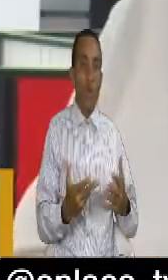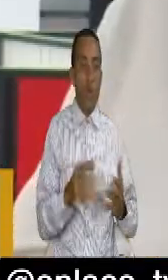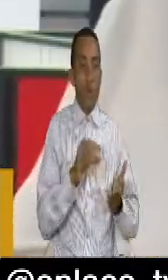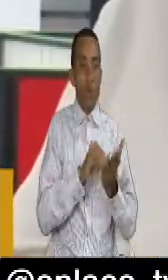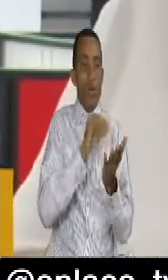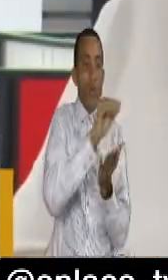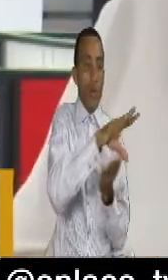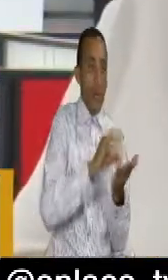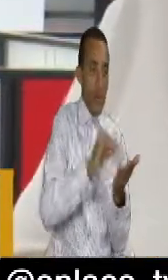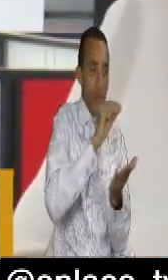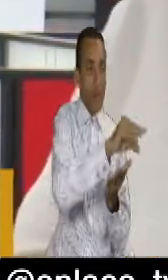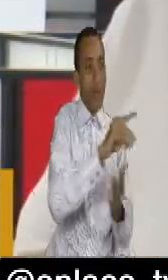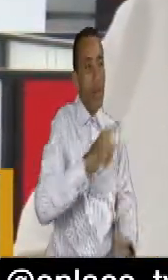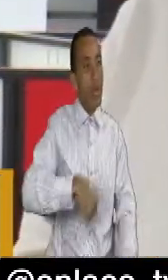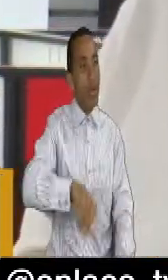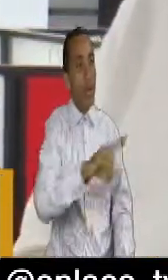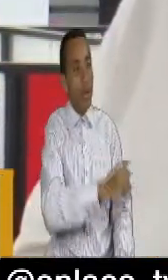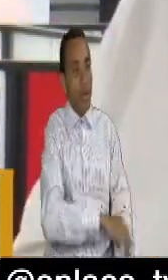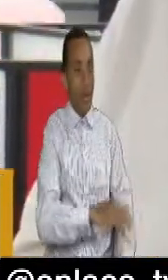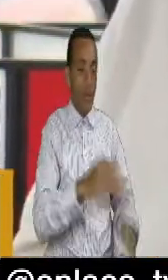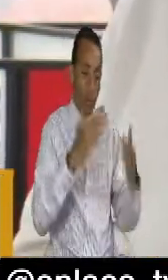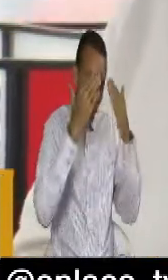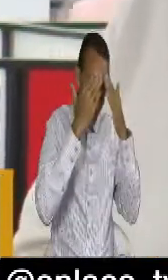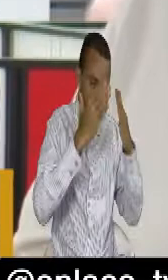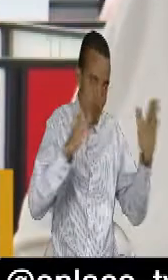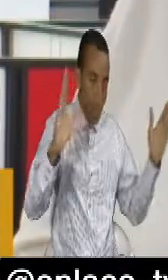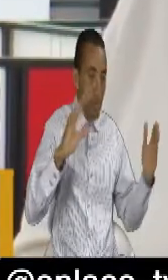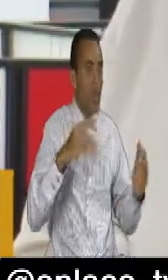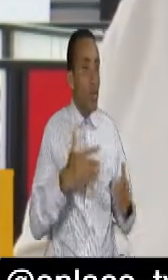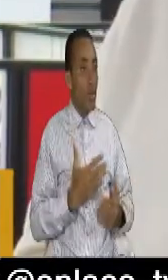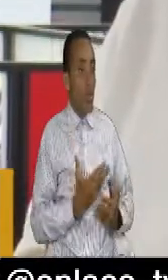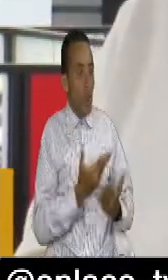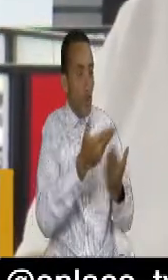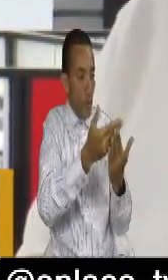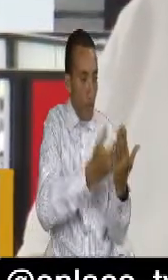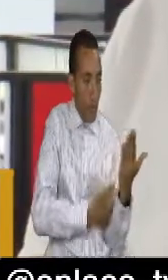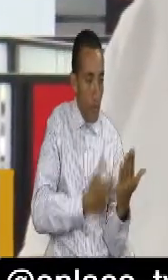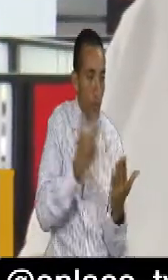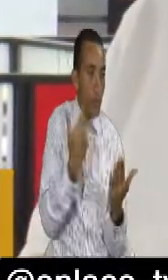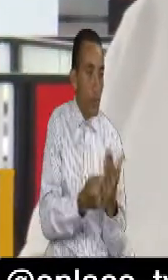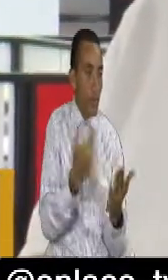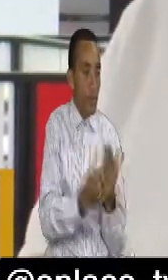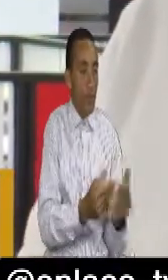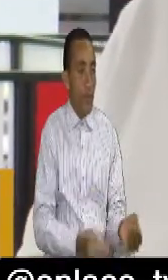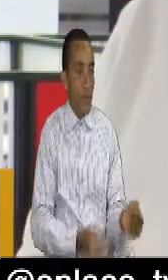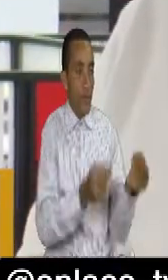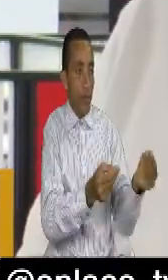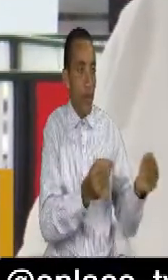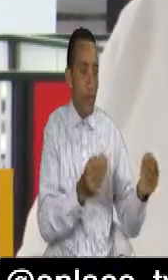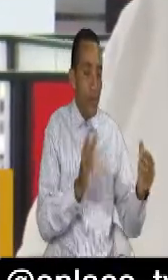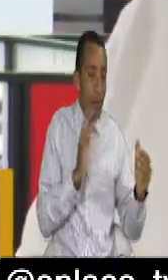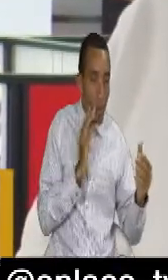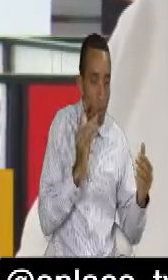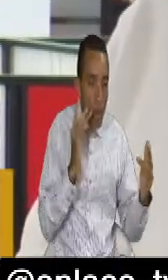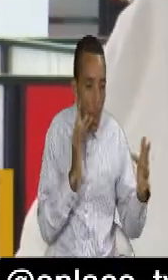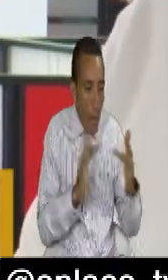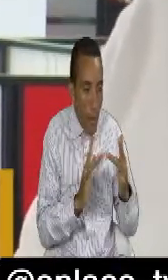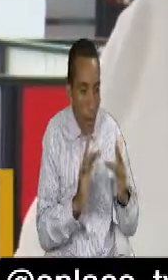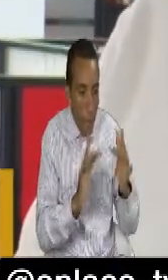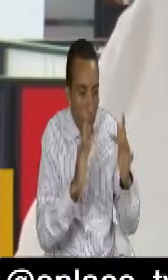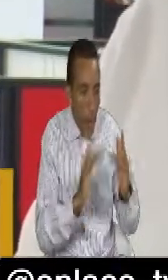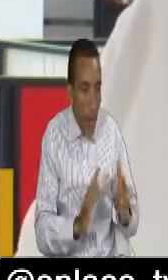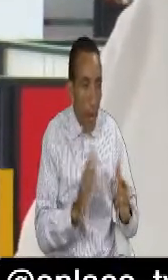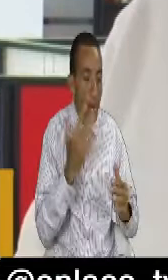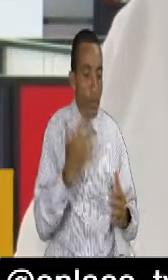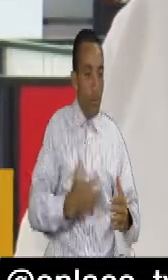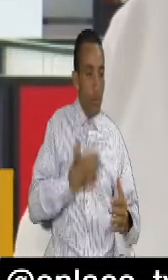pues ellos fueron abiertos al entregar los soportes de los pagos y estamos cotejando con las reclamaciones que reposan aquí